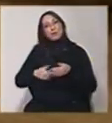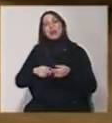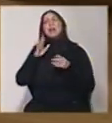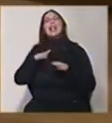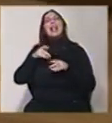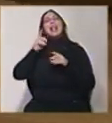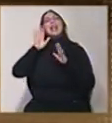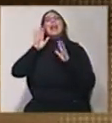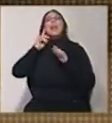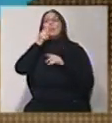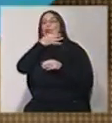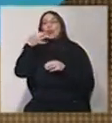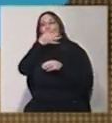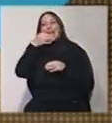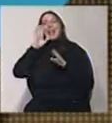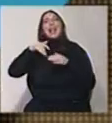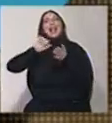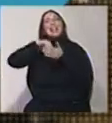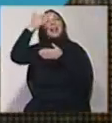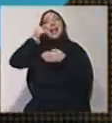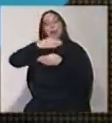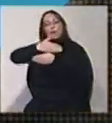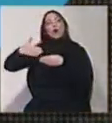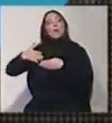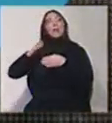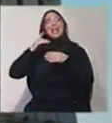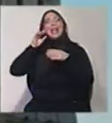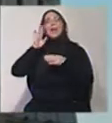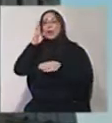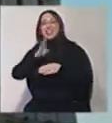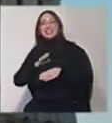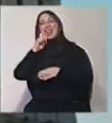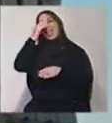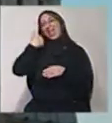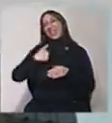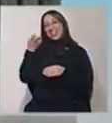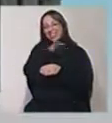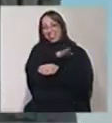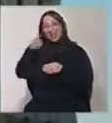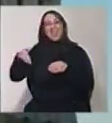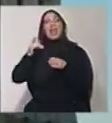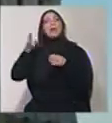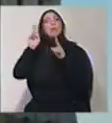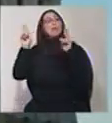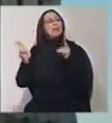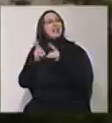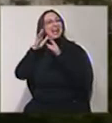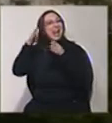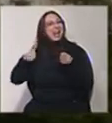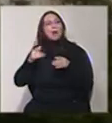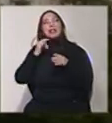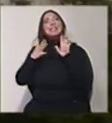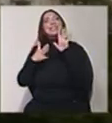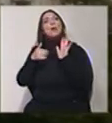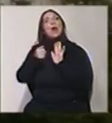extranjeros tienen ventajas al existir una frontera porosa con Argentina y Brasil. La norma aprobada, de 5 artículos, habilita a